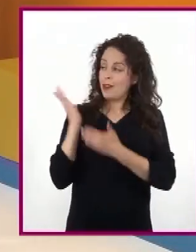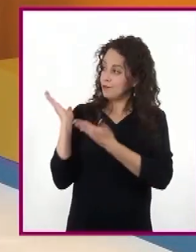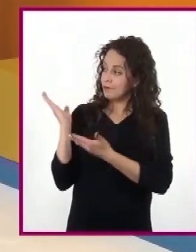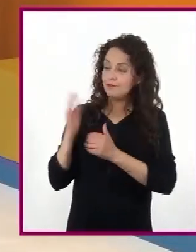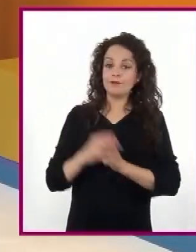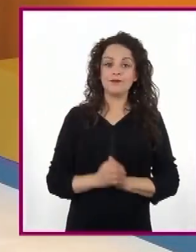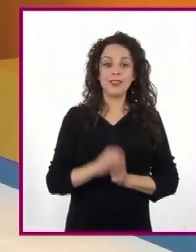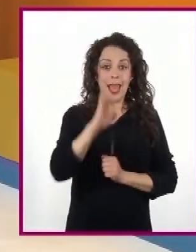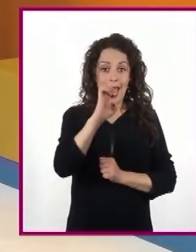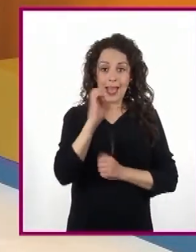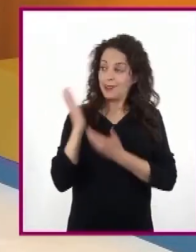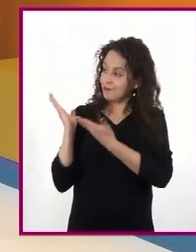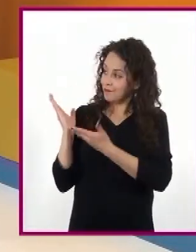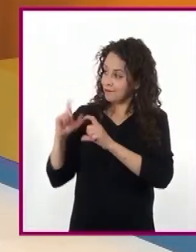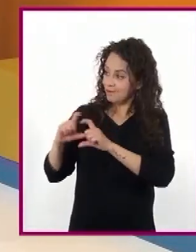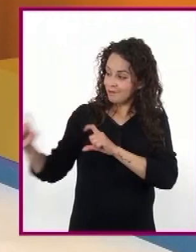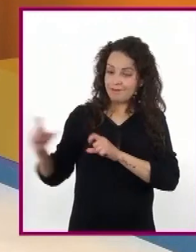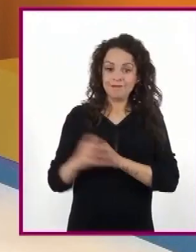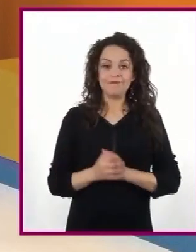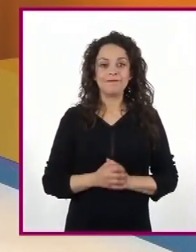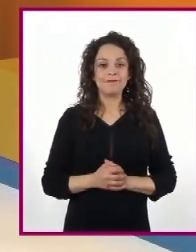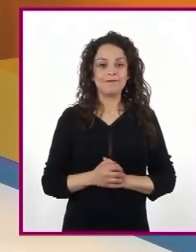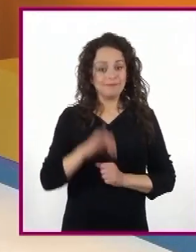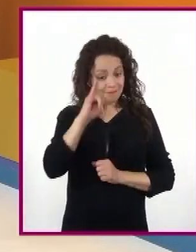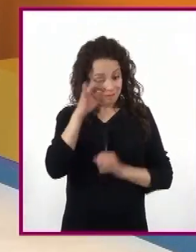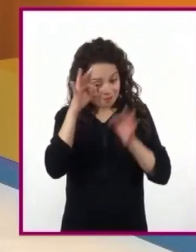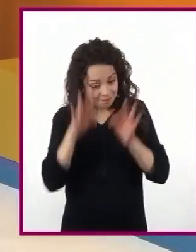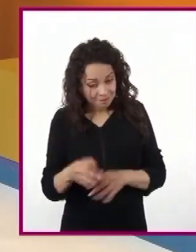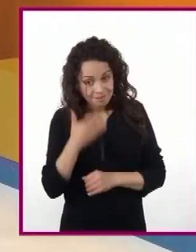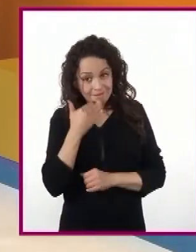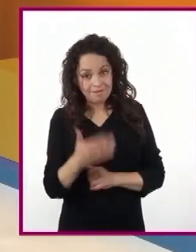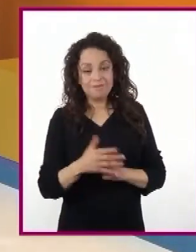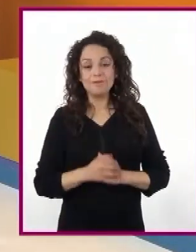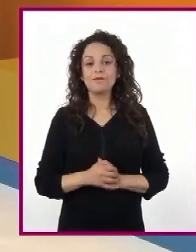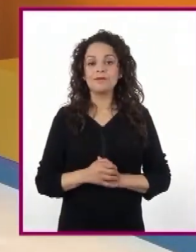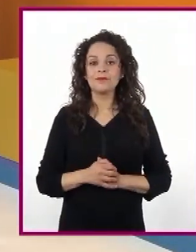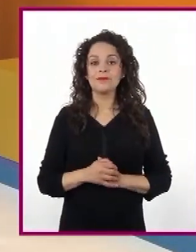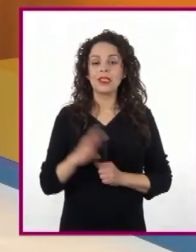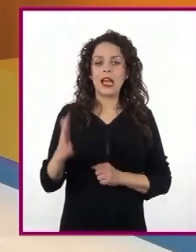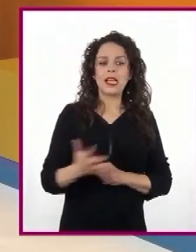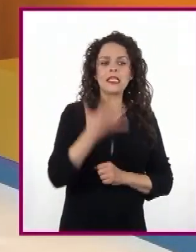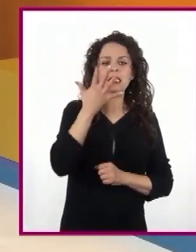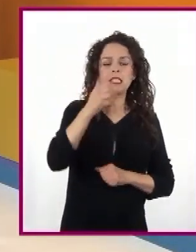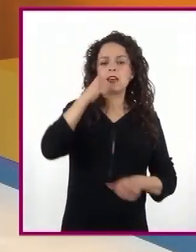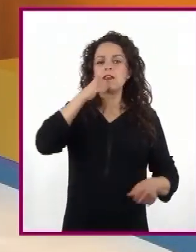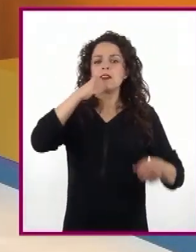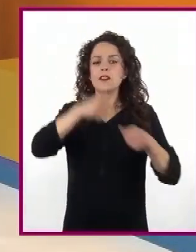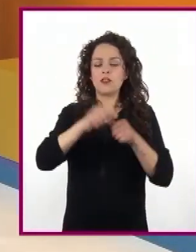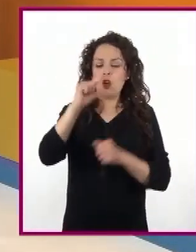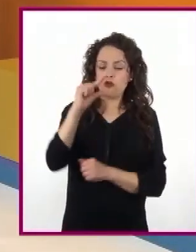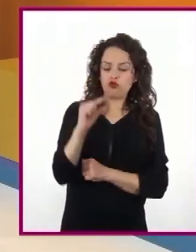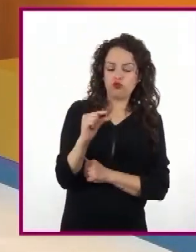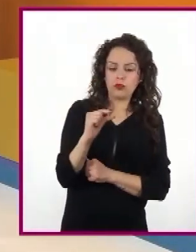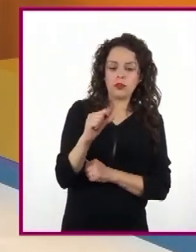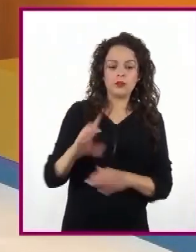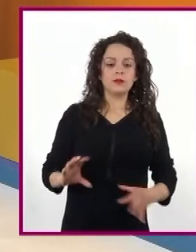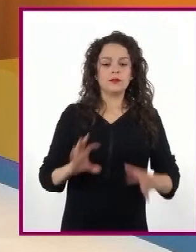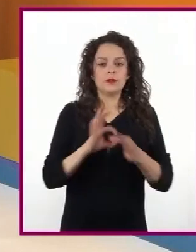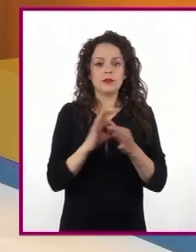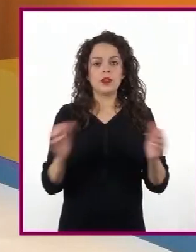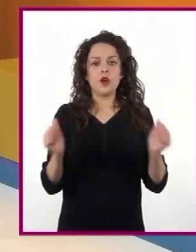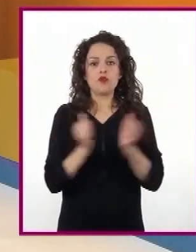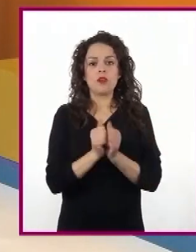frío. Y E, clima polar. ¡Excelente! ¿Cuáles son las 5 letras minúsculas que corresponden a